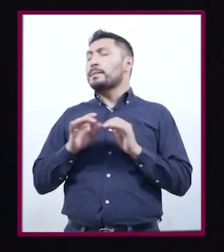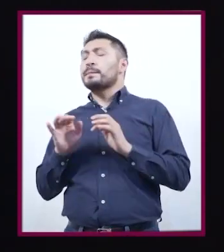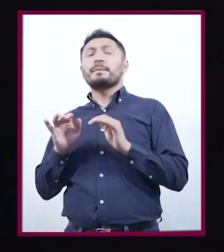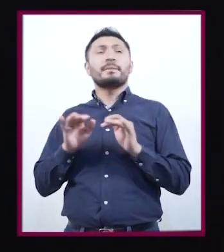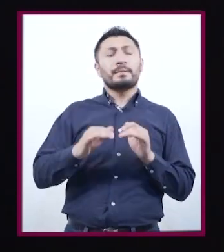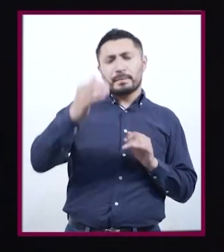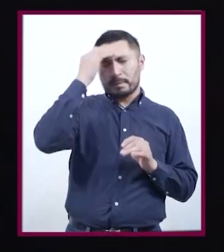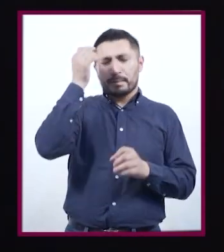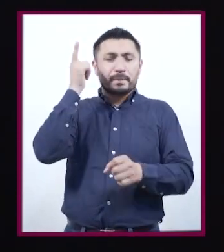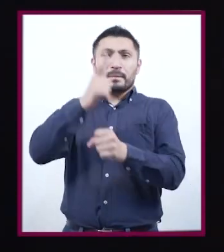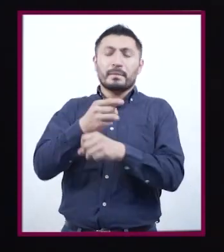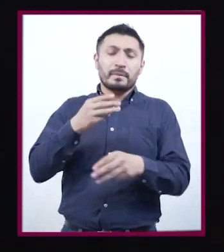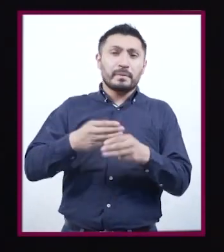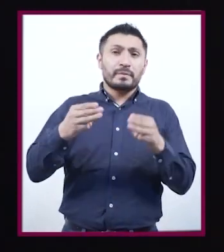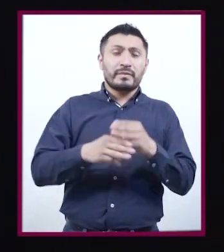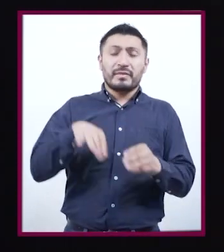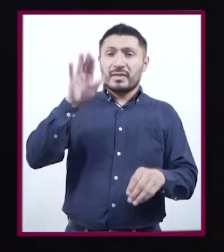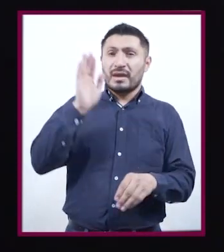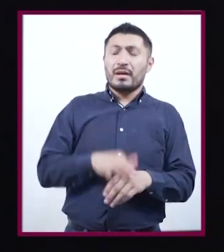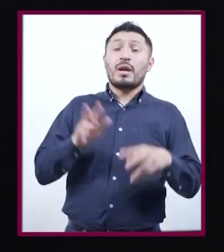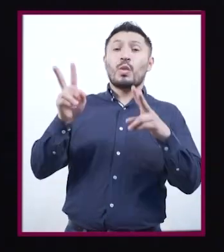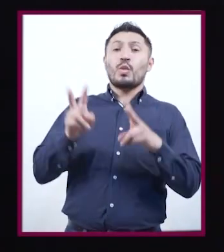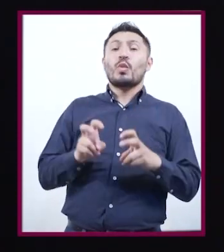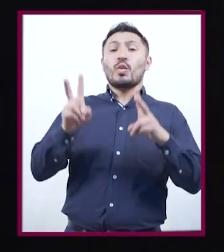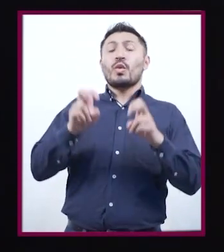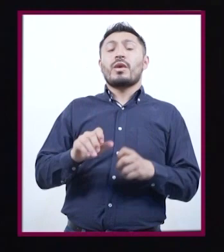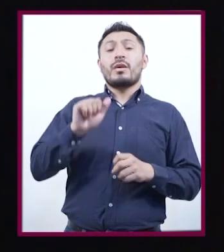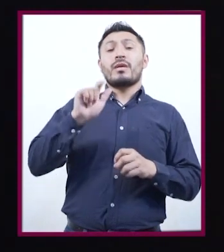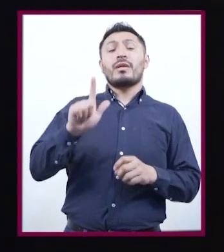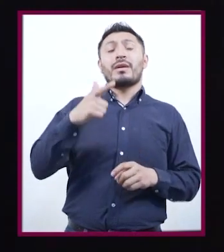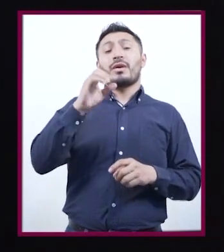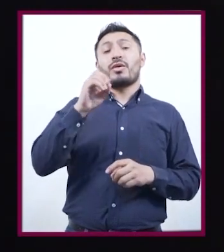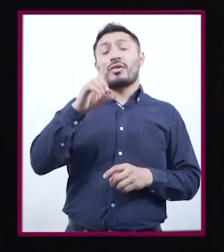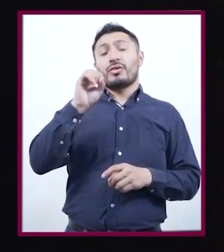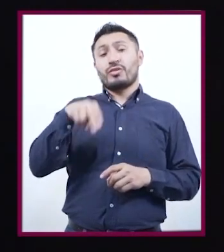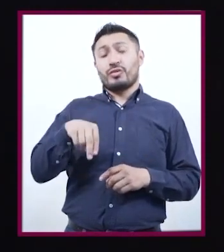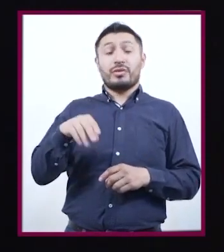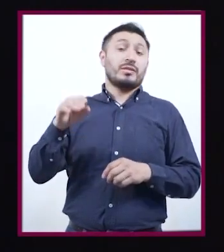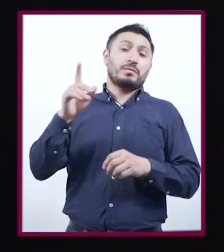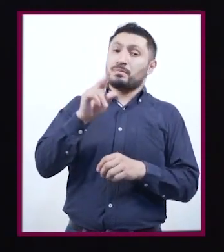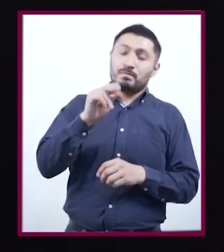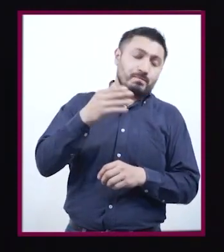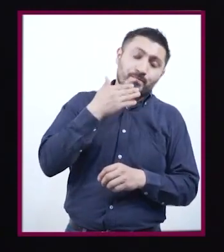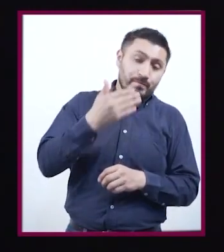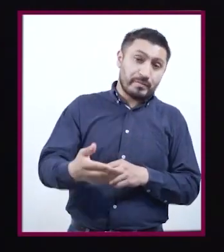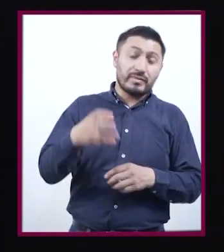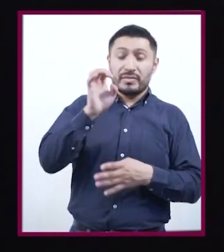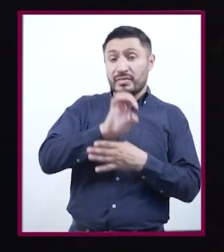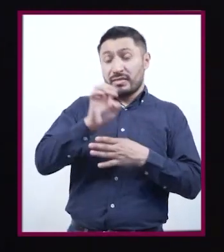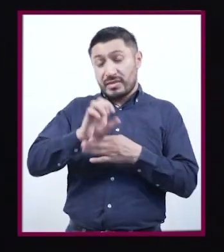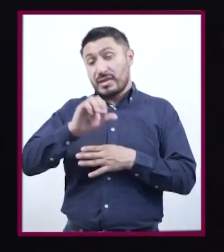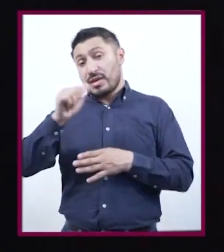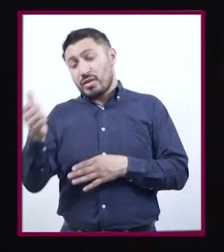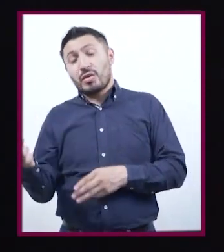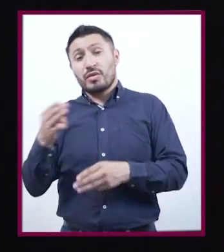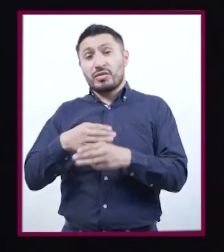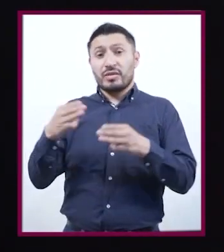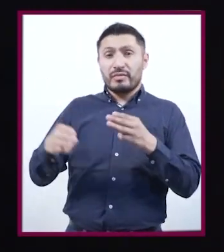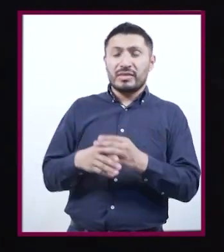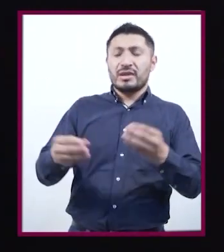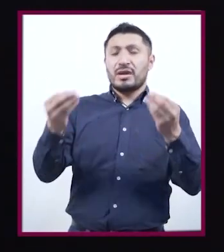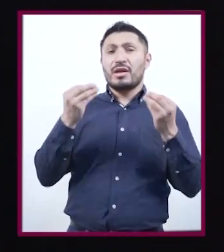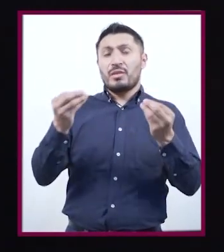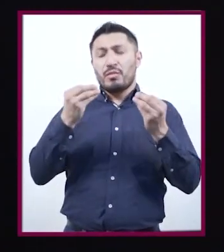peregrinaje descubrieron un material 5 veces más absorbente que el algodón y que, producido en grandes volúmenes, se